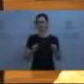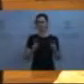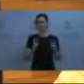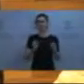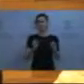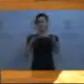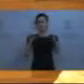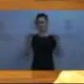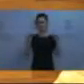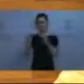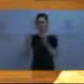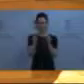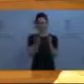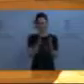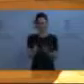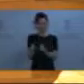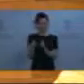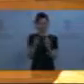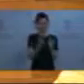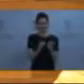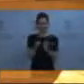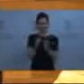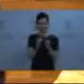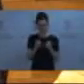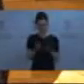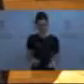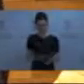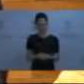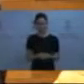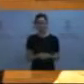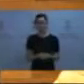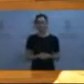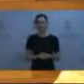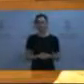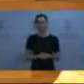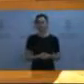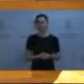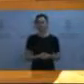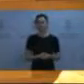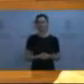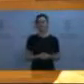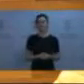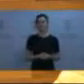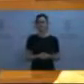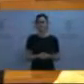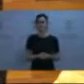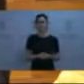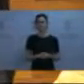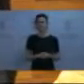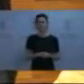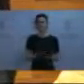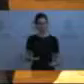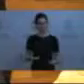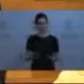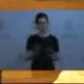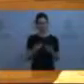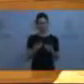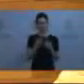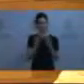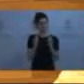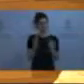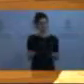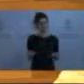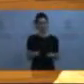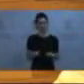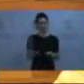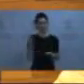Asturias, en lo que yo he tenido conocimiento, y cuya objeción principal es el mal funcionamiento de Vipasa y